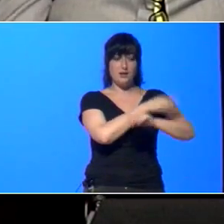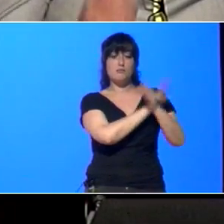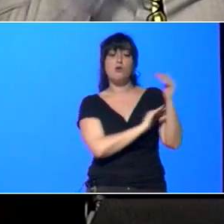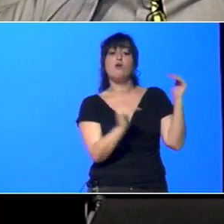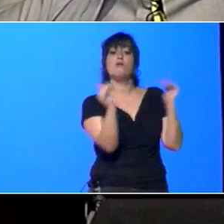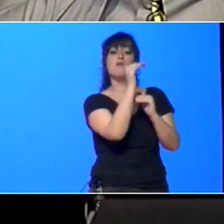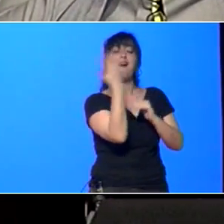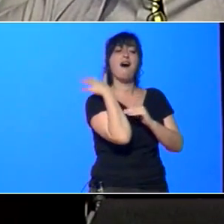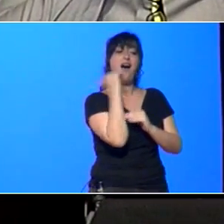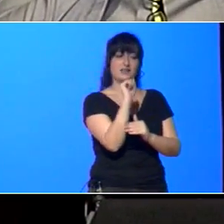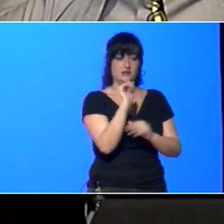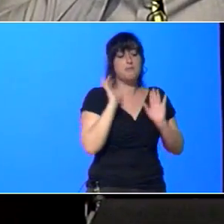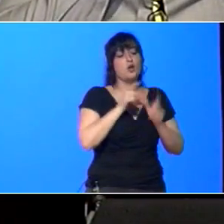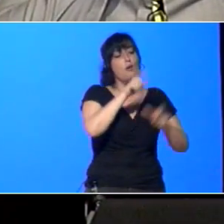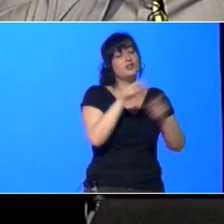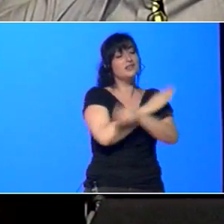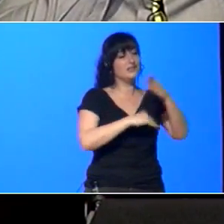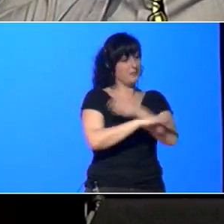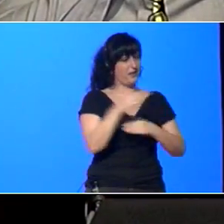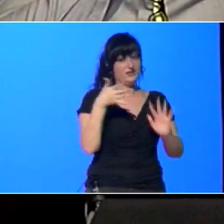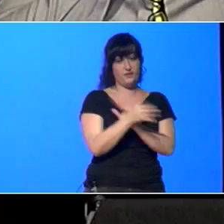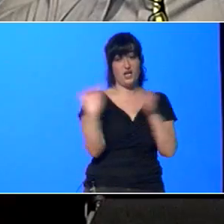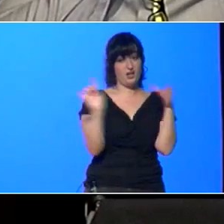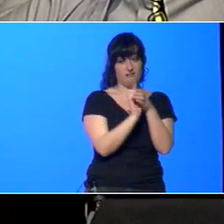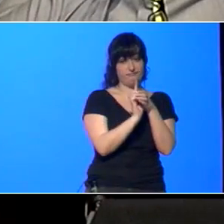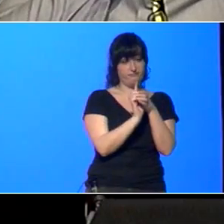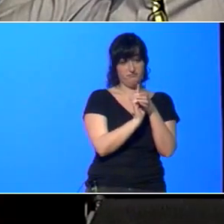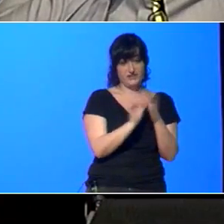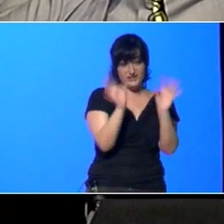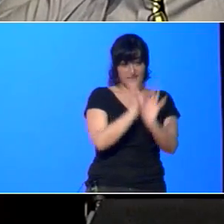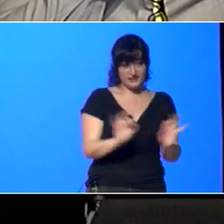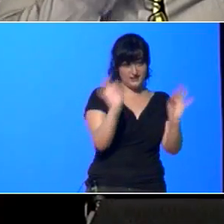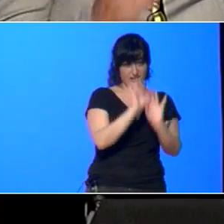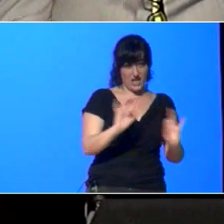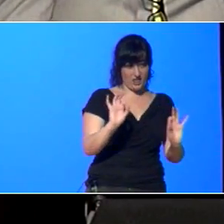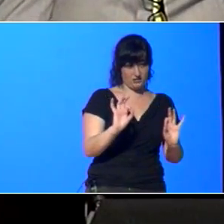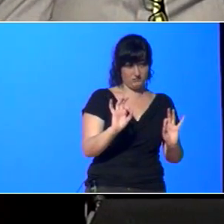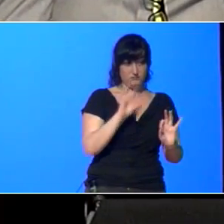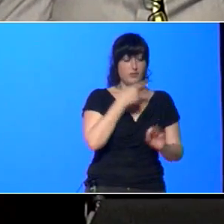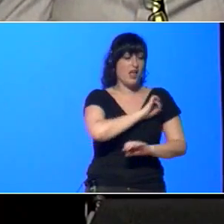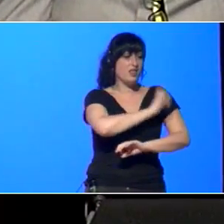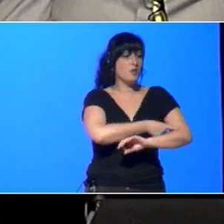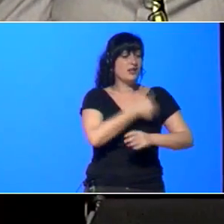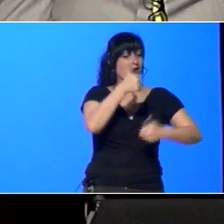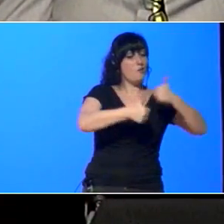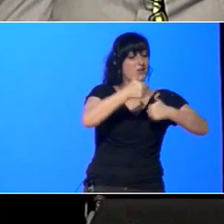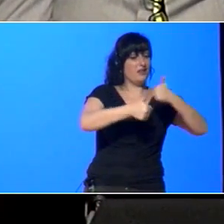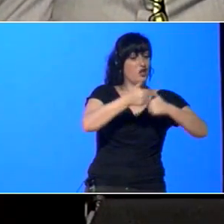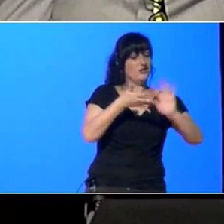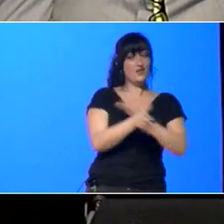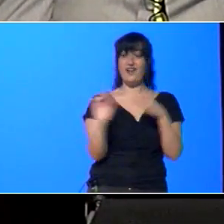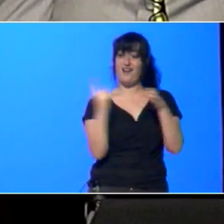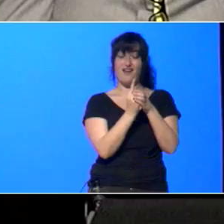discapacidad. Nada inclusivo, porque el deporte de competición no es nada inclusivo. Pero en cambio una